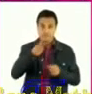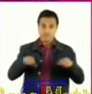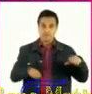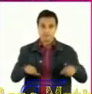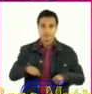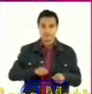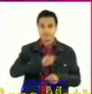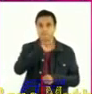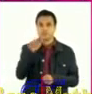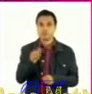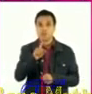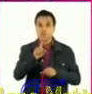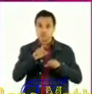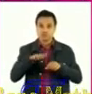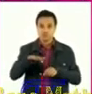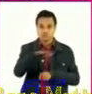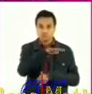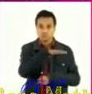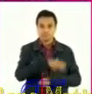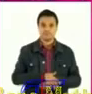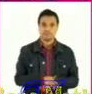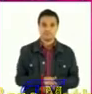laguna.